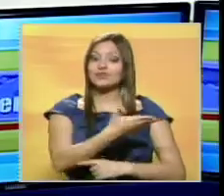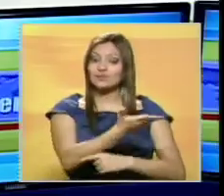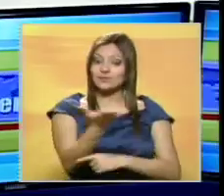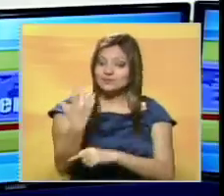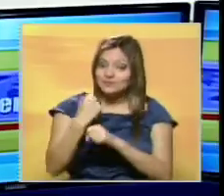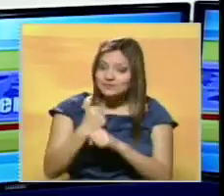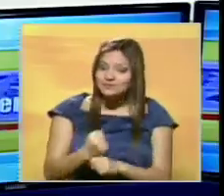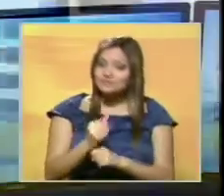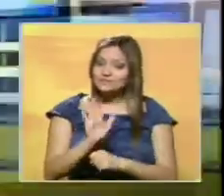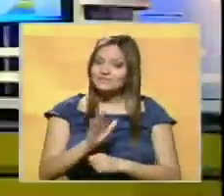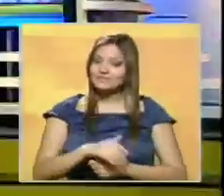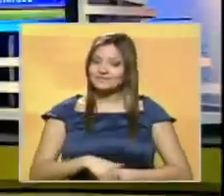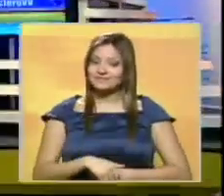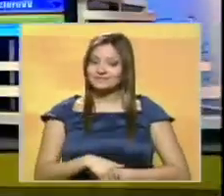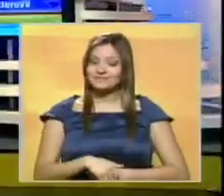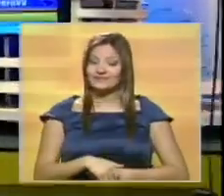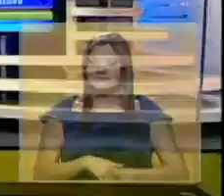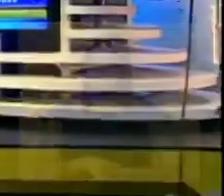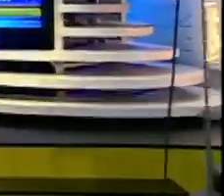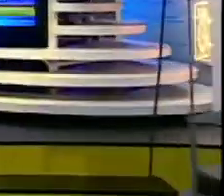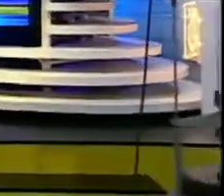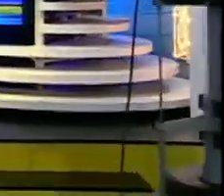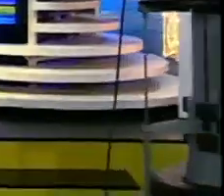ustedes. Sigan allí.